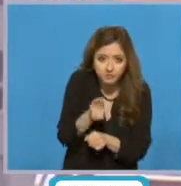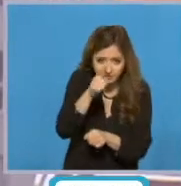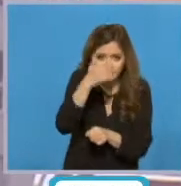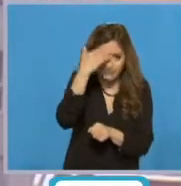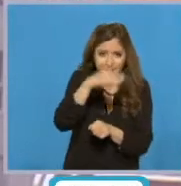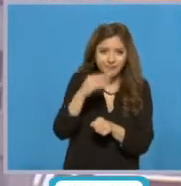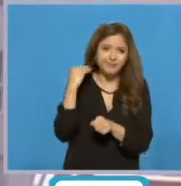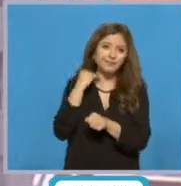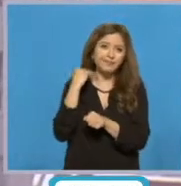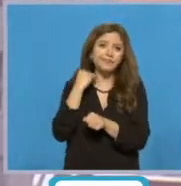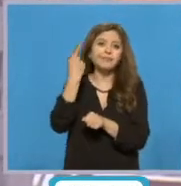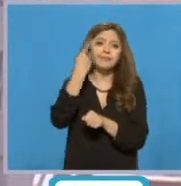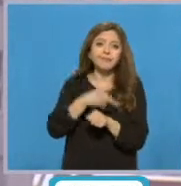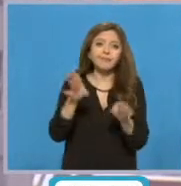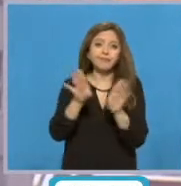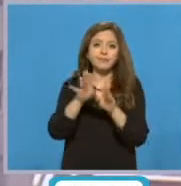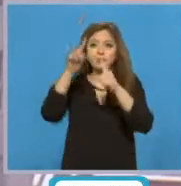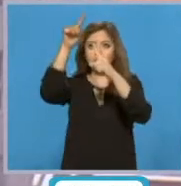habla de triángulos